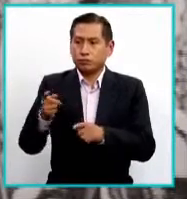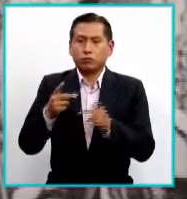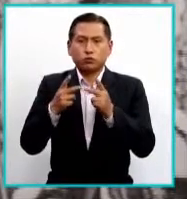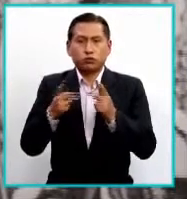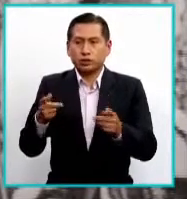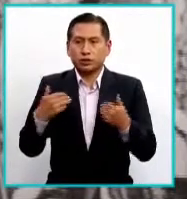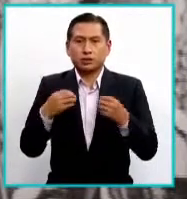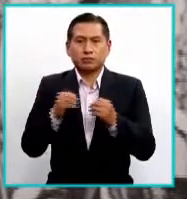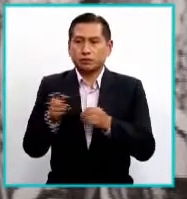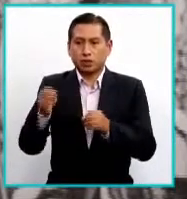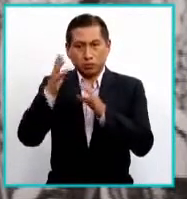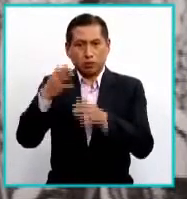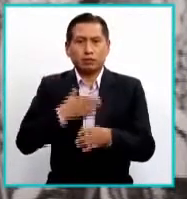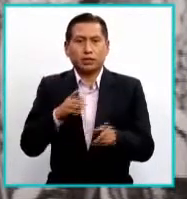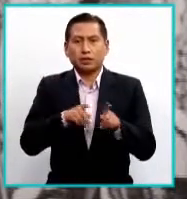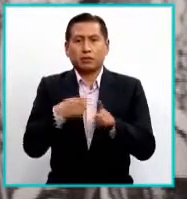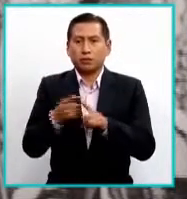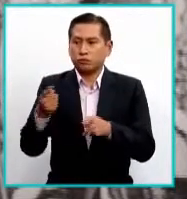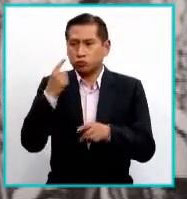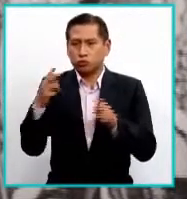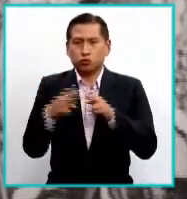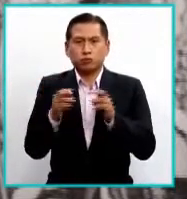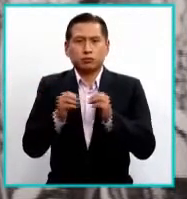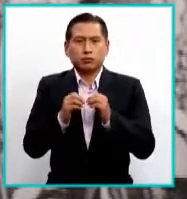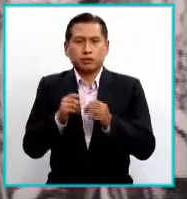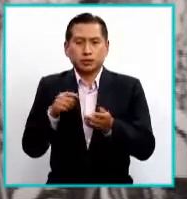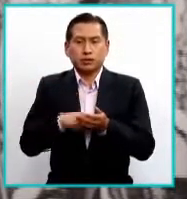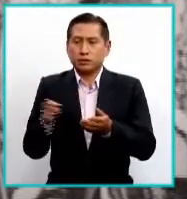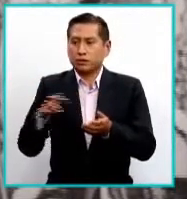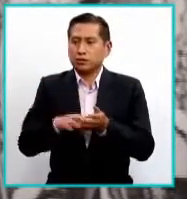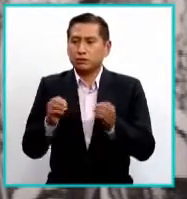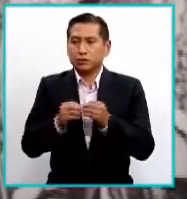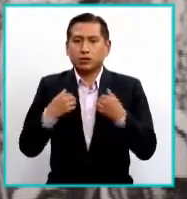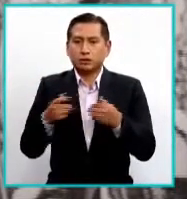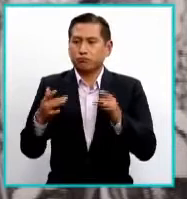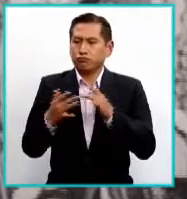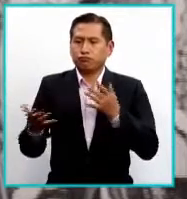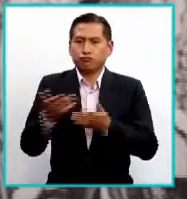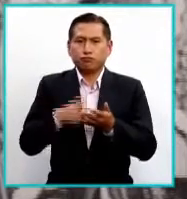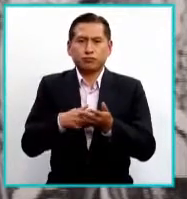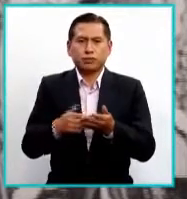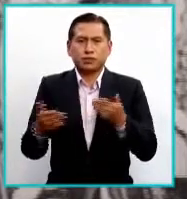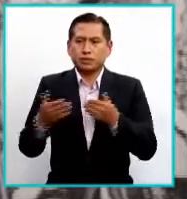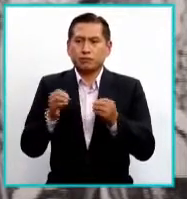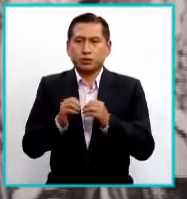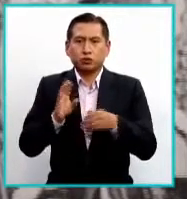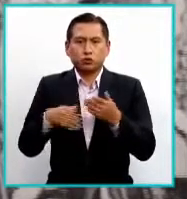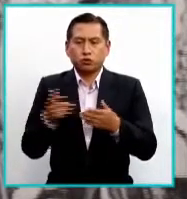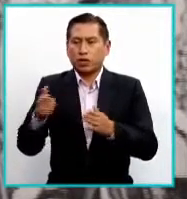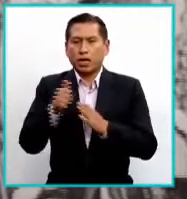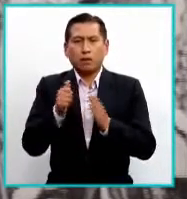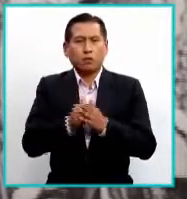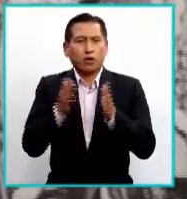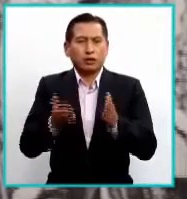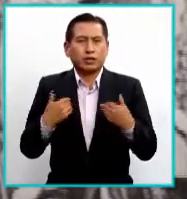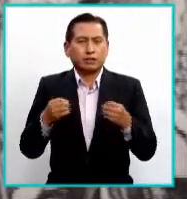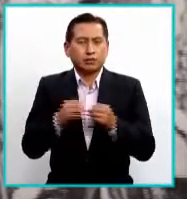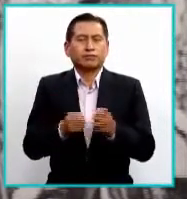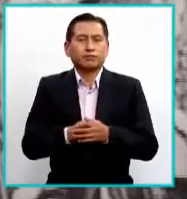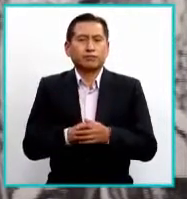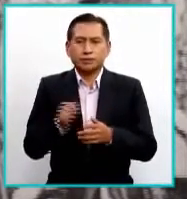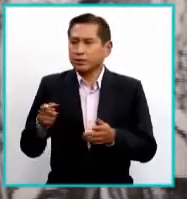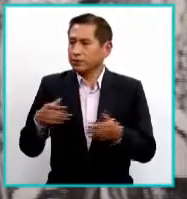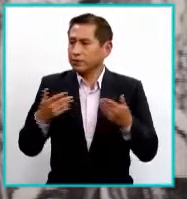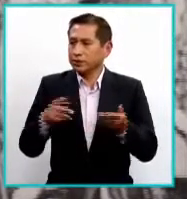Potosí, mi abuelo también, se conocieron ahí, entonces así como que hay una relación súper cercana, los dos eran abogados, entonces como... Y ahí